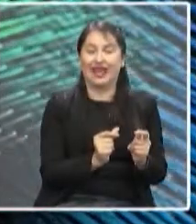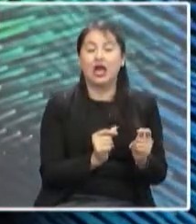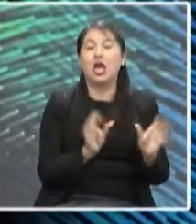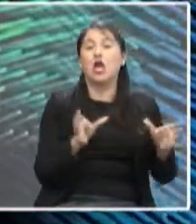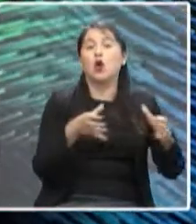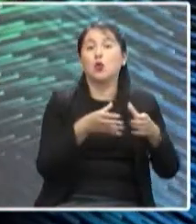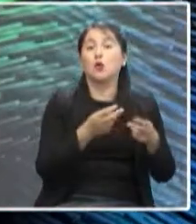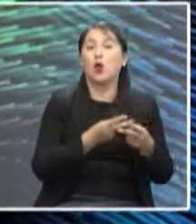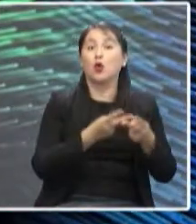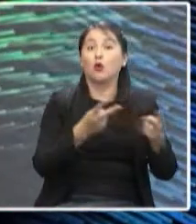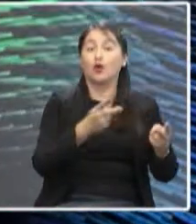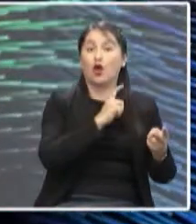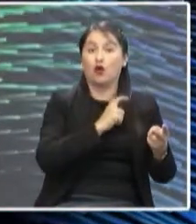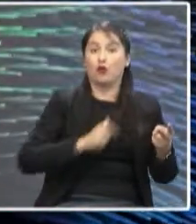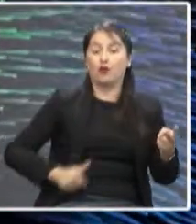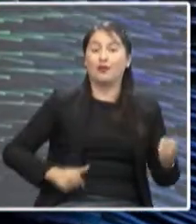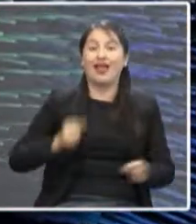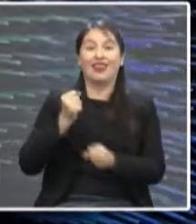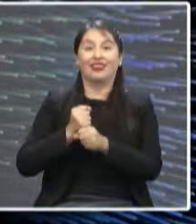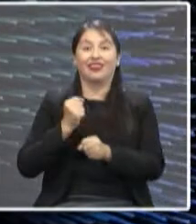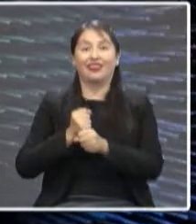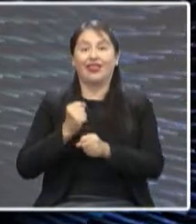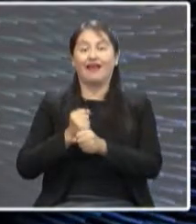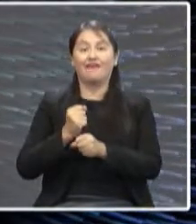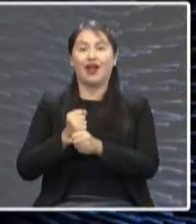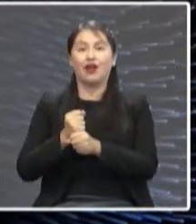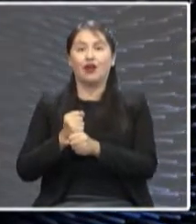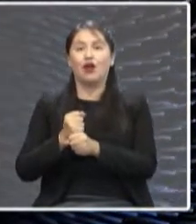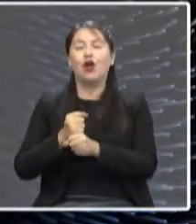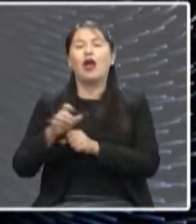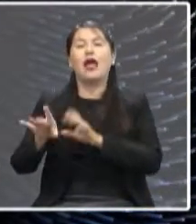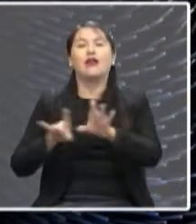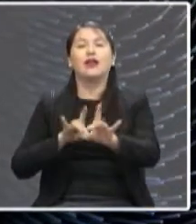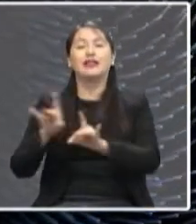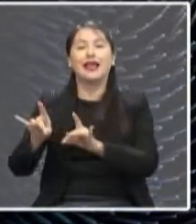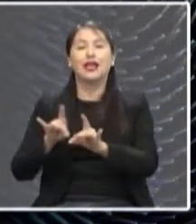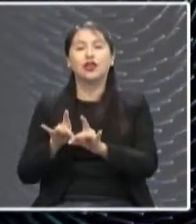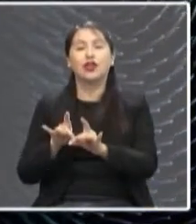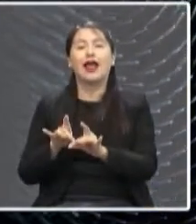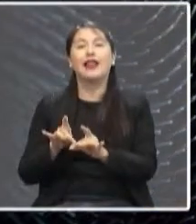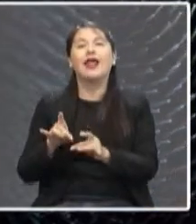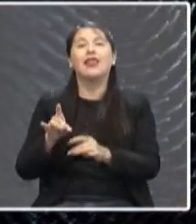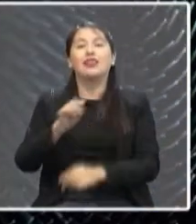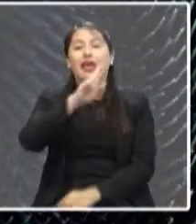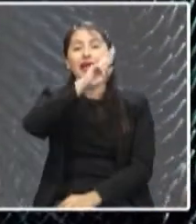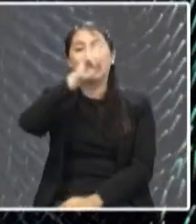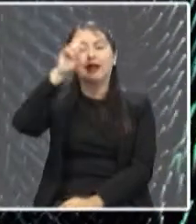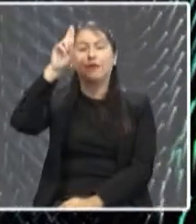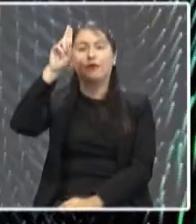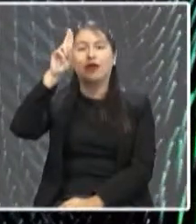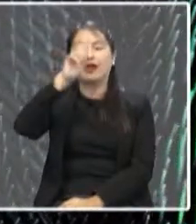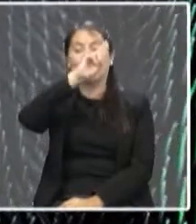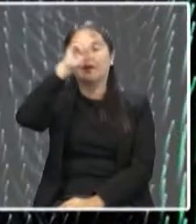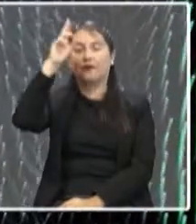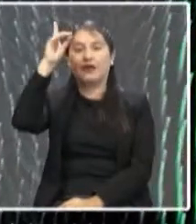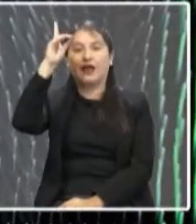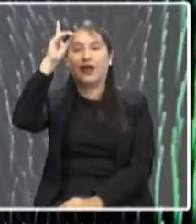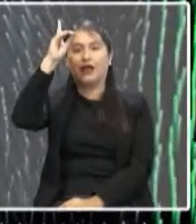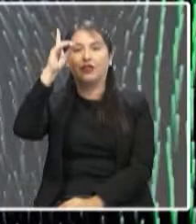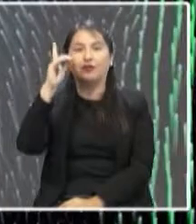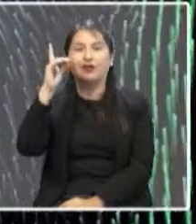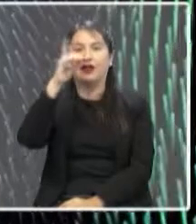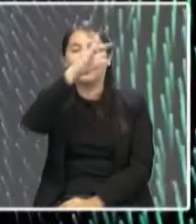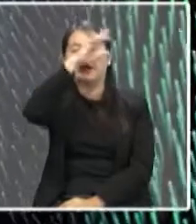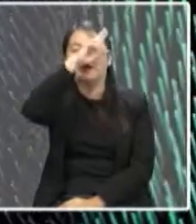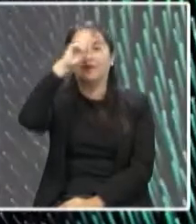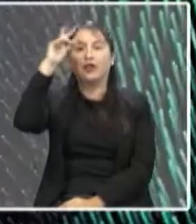gobierno, trabajo en la Junta Central Electoral, en la Corte de Elecciones de República Dominicana en mi país y luego en el Tribunal Constitucional de mi país.